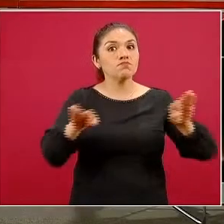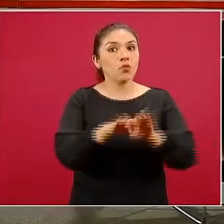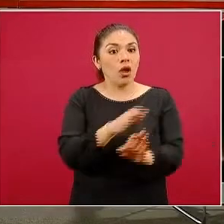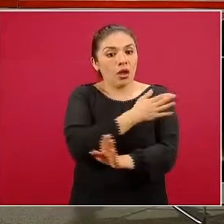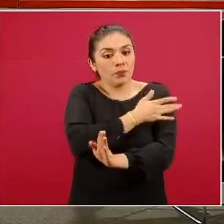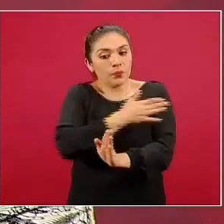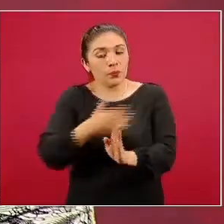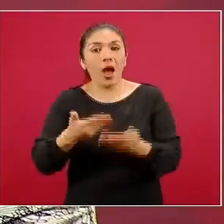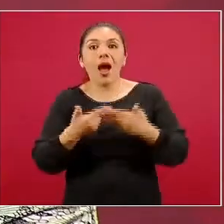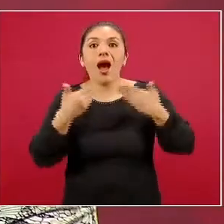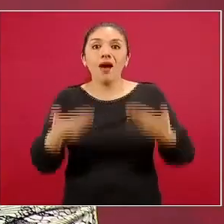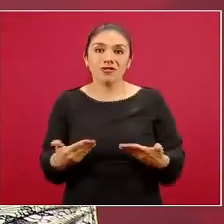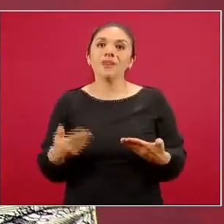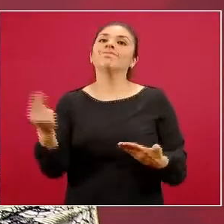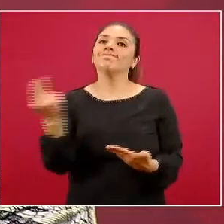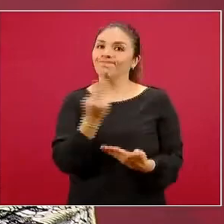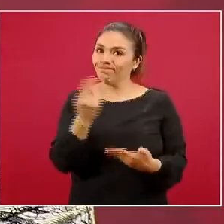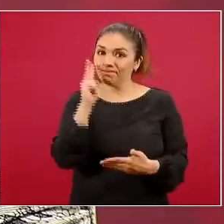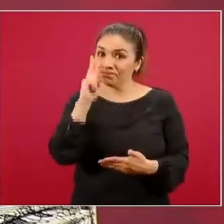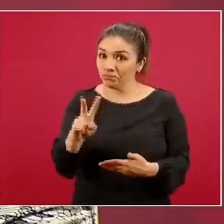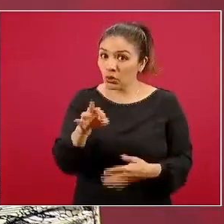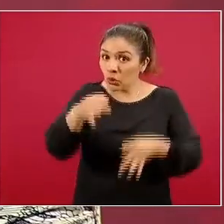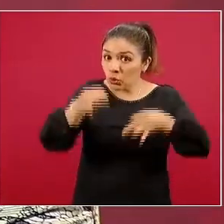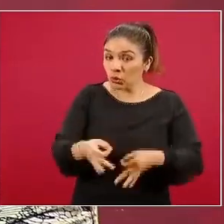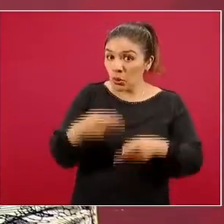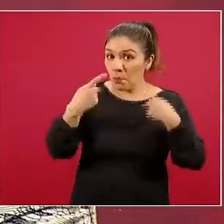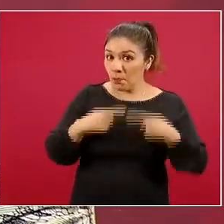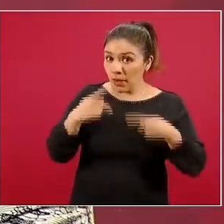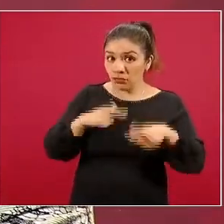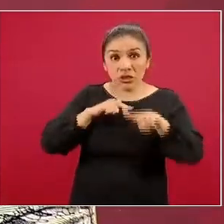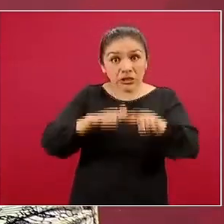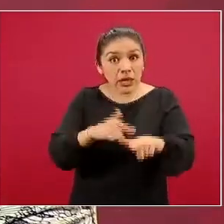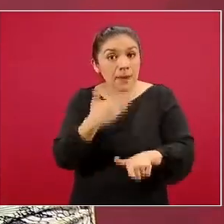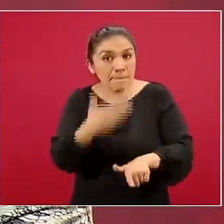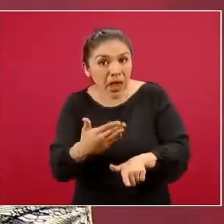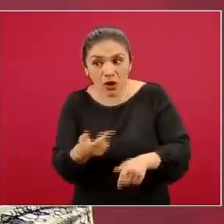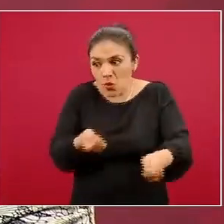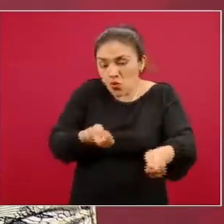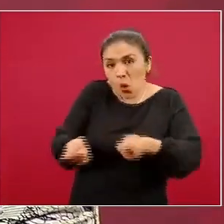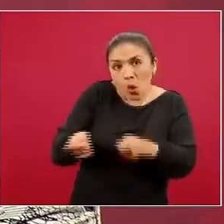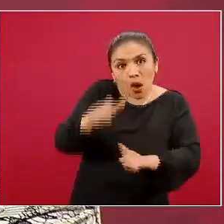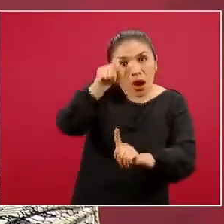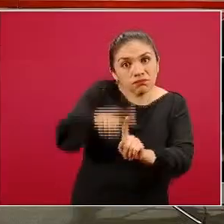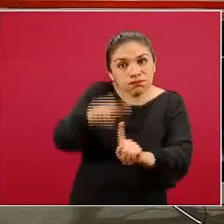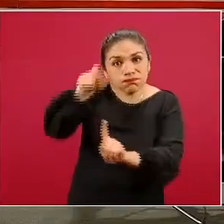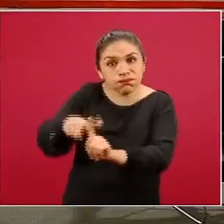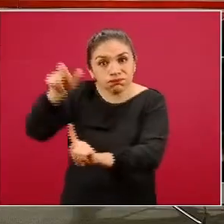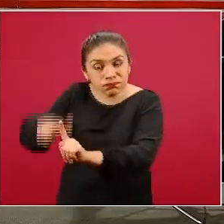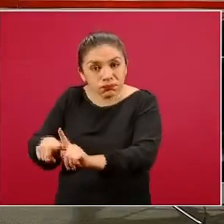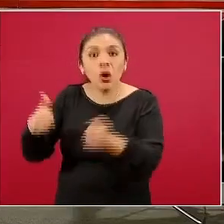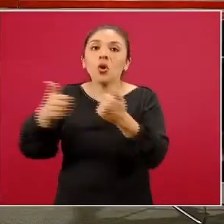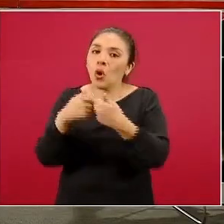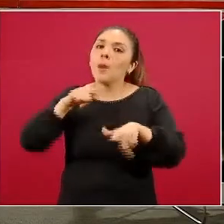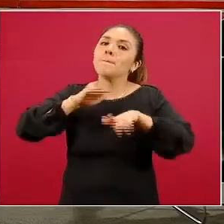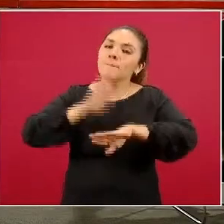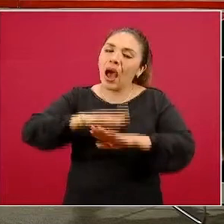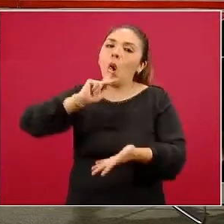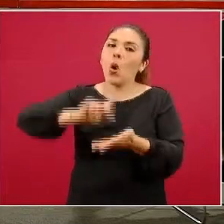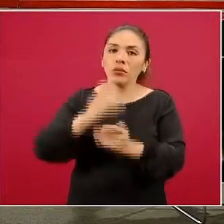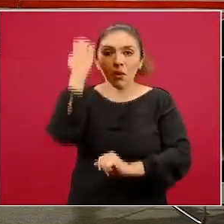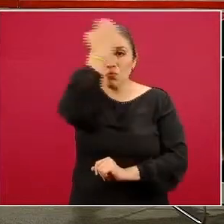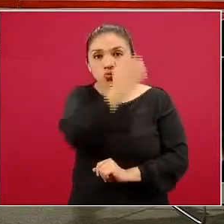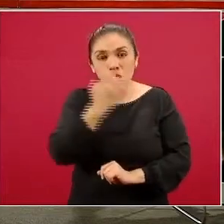tanto ahora necesitamos corroborar que las personas sigan bien controladas y por lo tanto hacerse sus pruebas